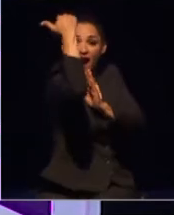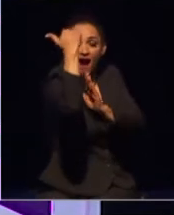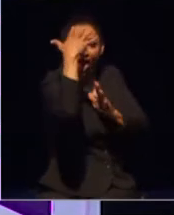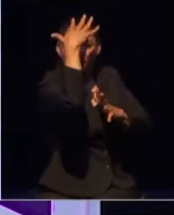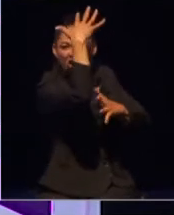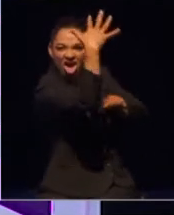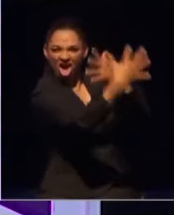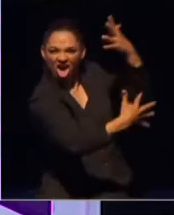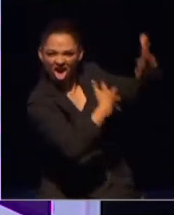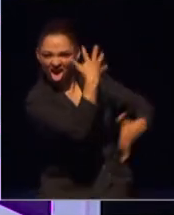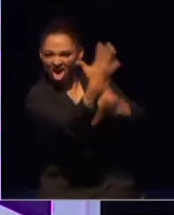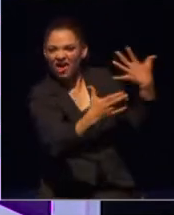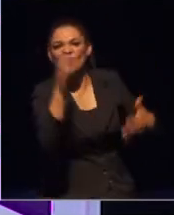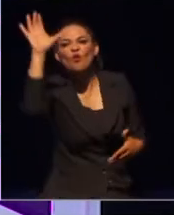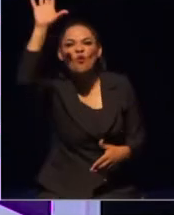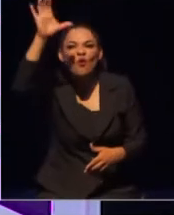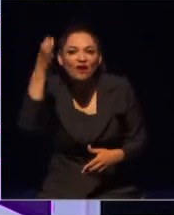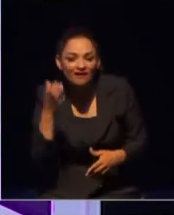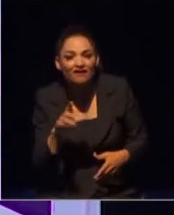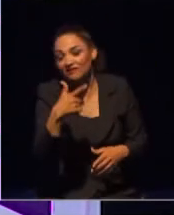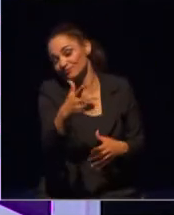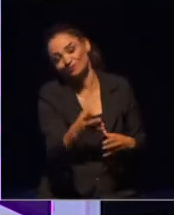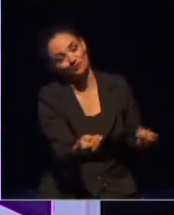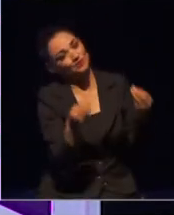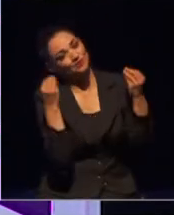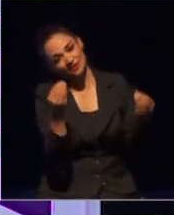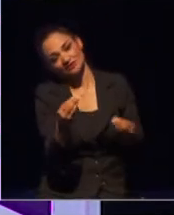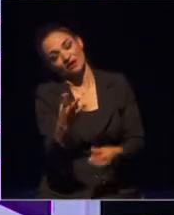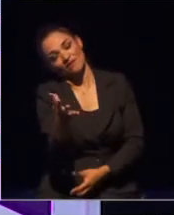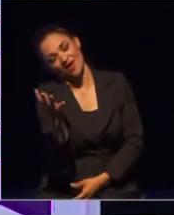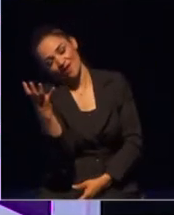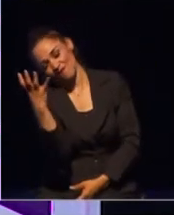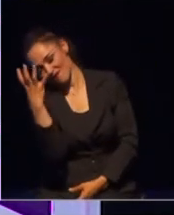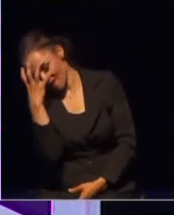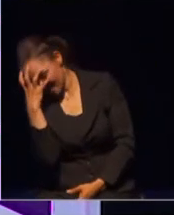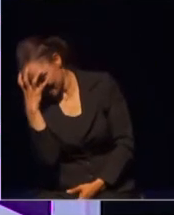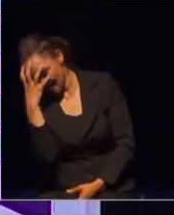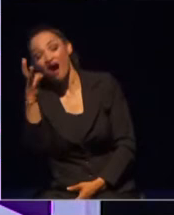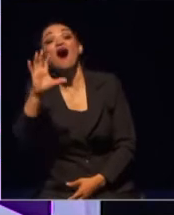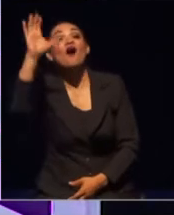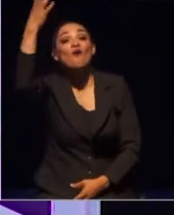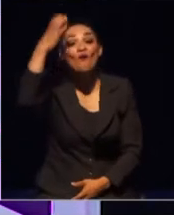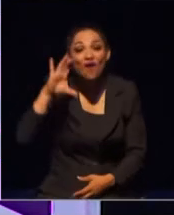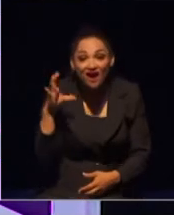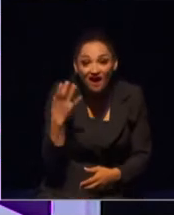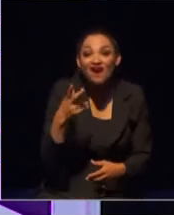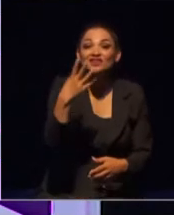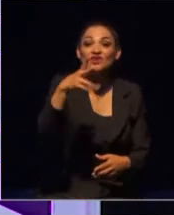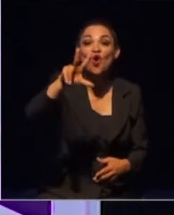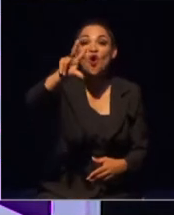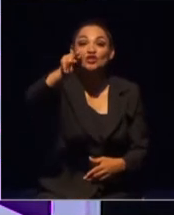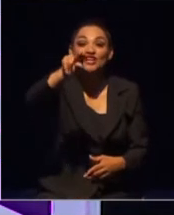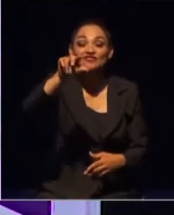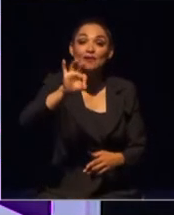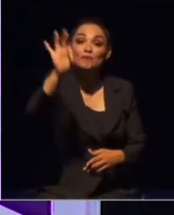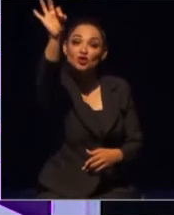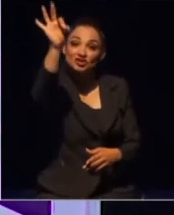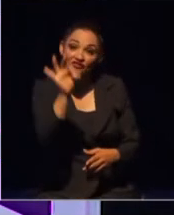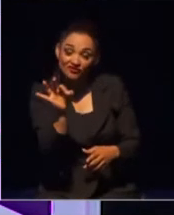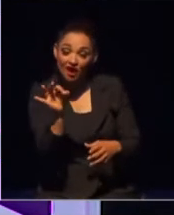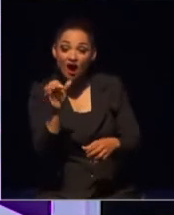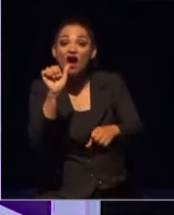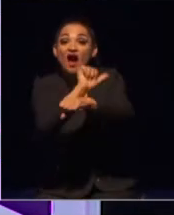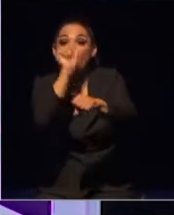Culiacán. Vean esta nota nacional del Universal, es una vergüenza. Culiacán concentra el 80% de autos robados